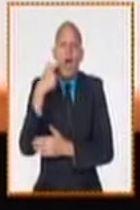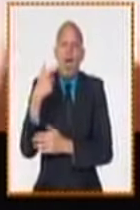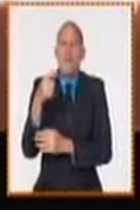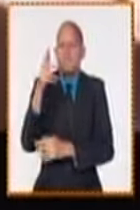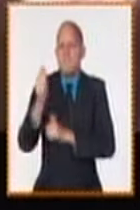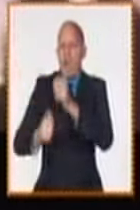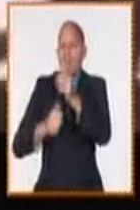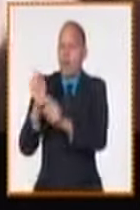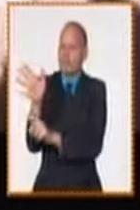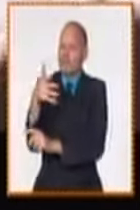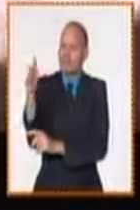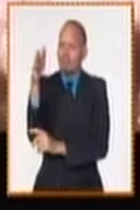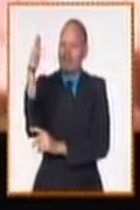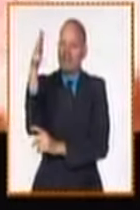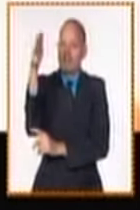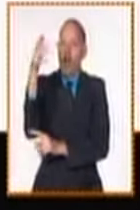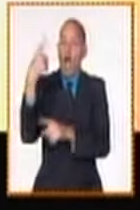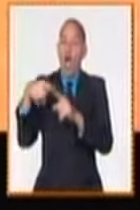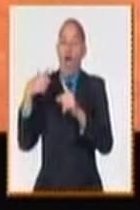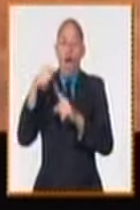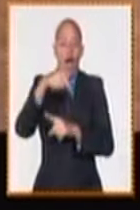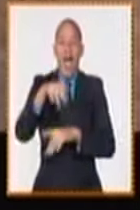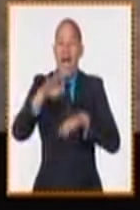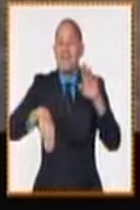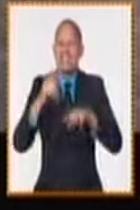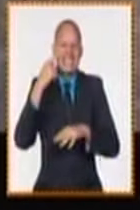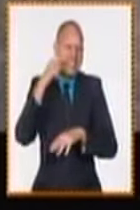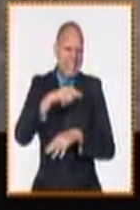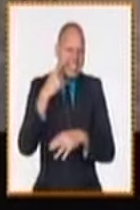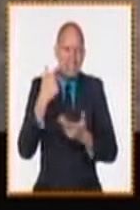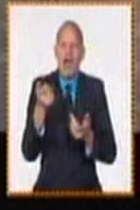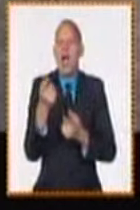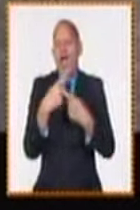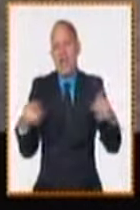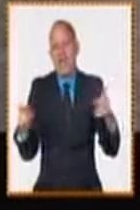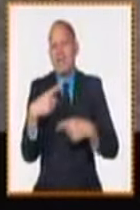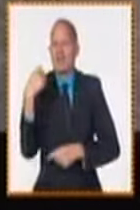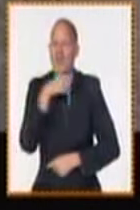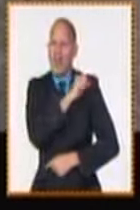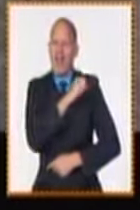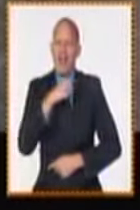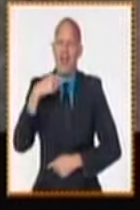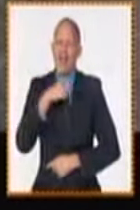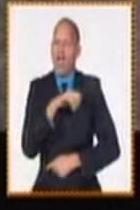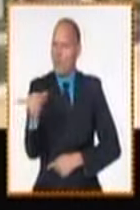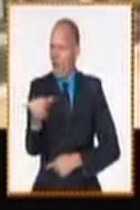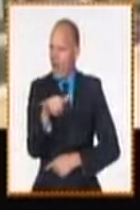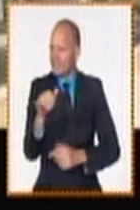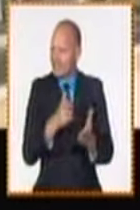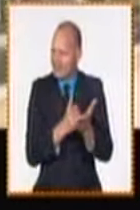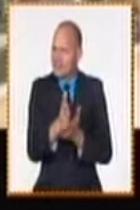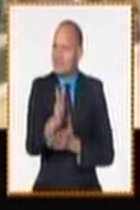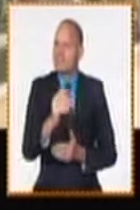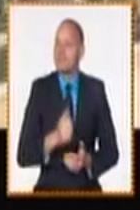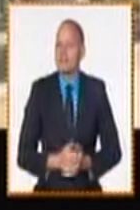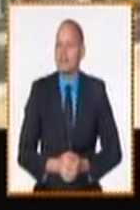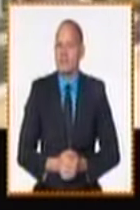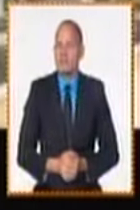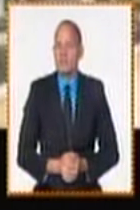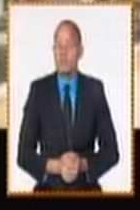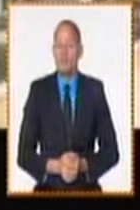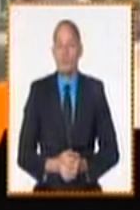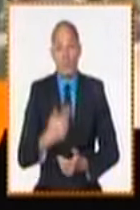se prende fuego a lo perecedero, se canta el himno desde las entrañas. Bayamo es un espacio de